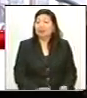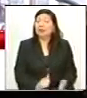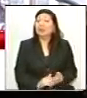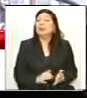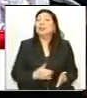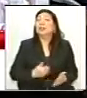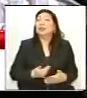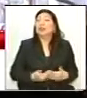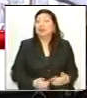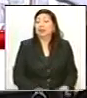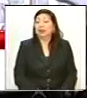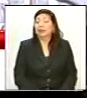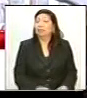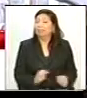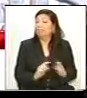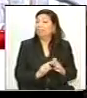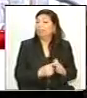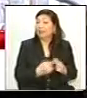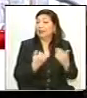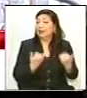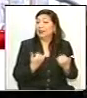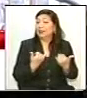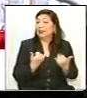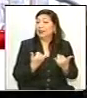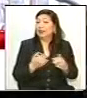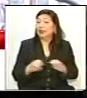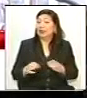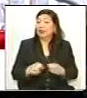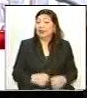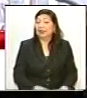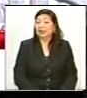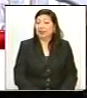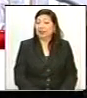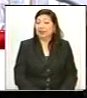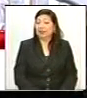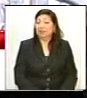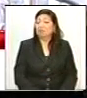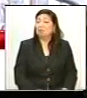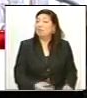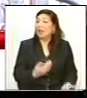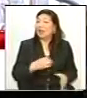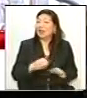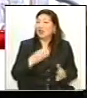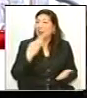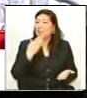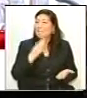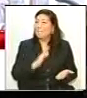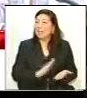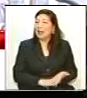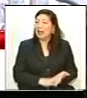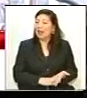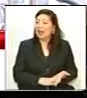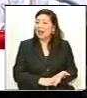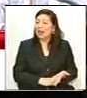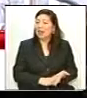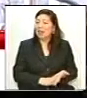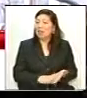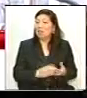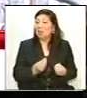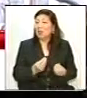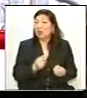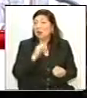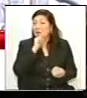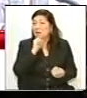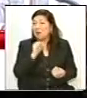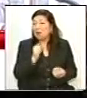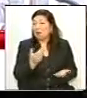pasó? Originalmente esos expedientes se hicieron un poco mal, ¿no? O sea, no porque eran muy viejos